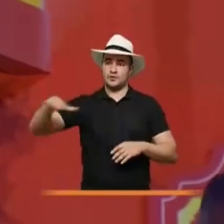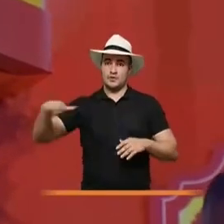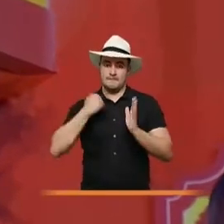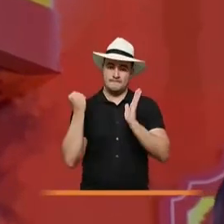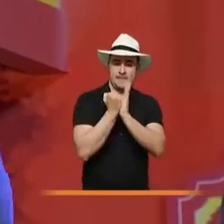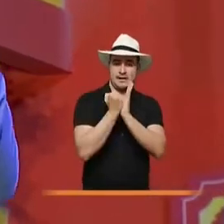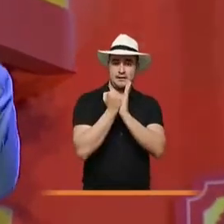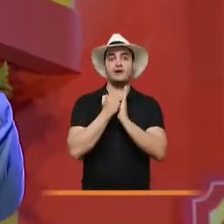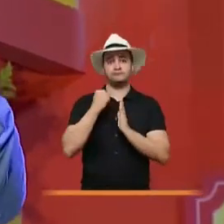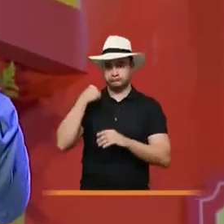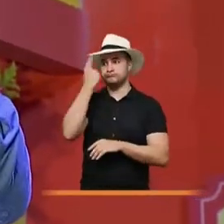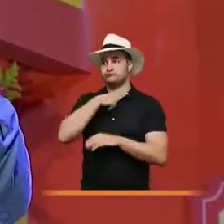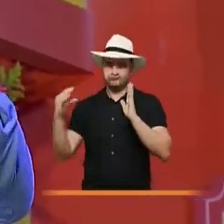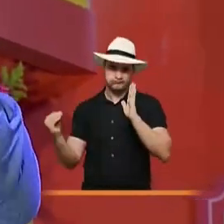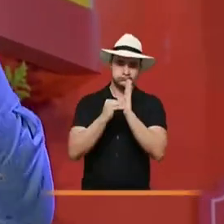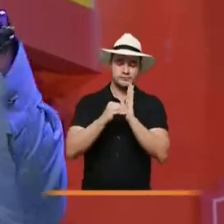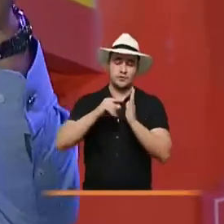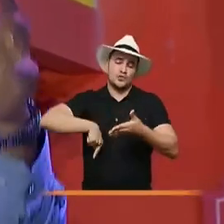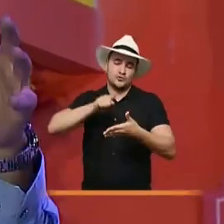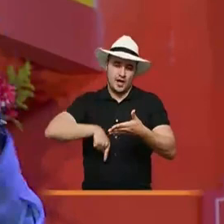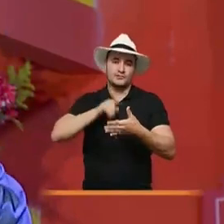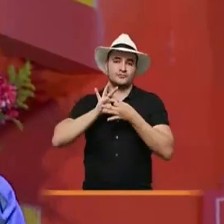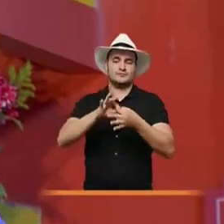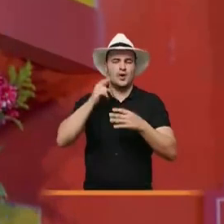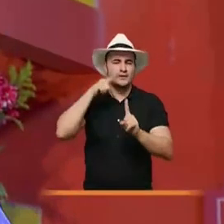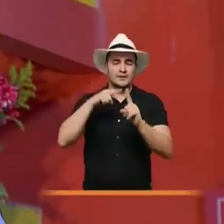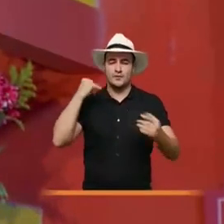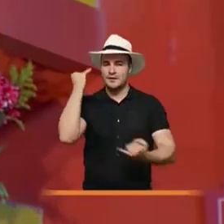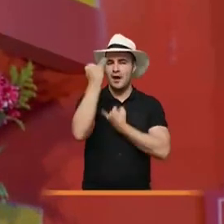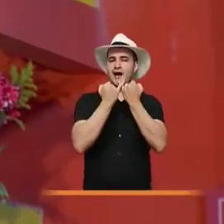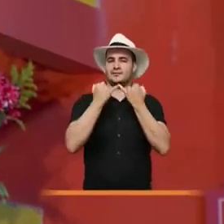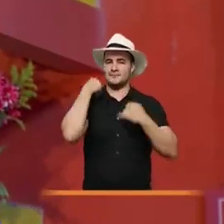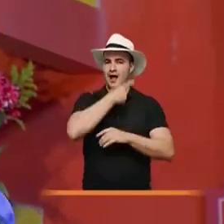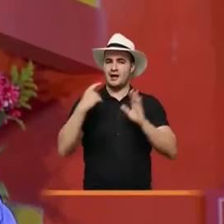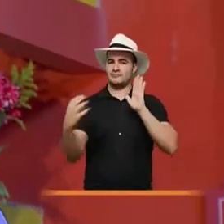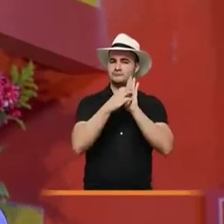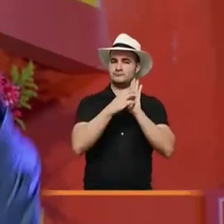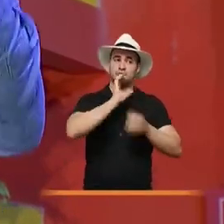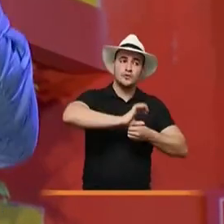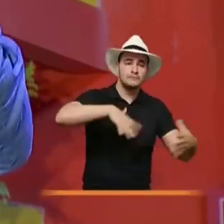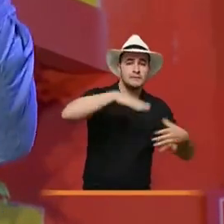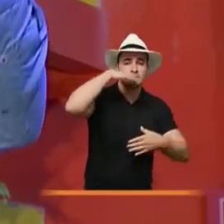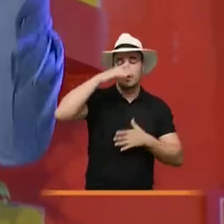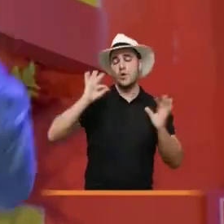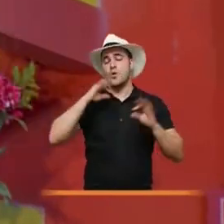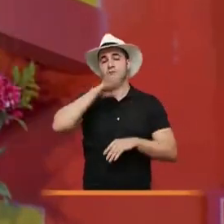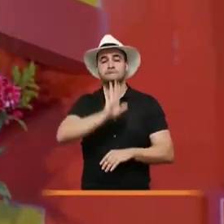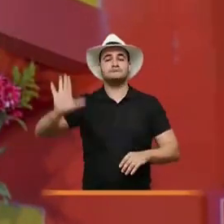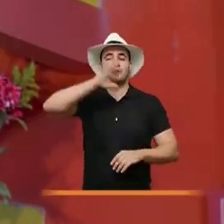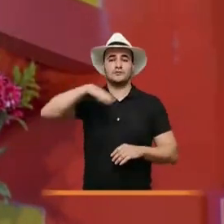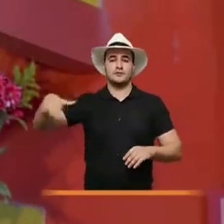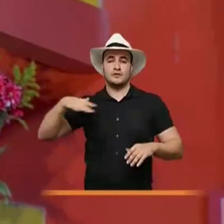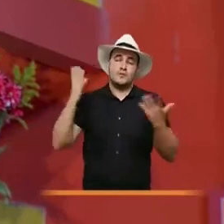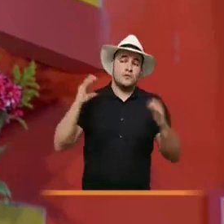y serán contratados para hacer imágenes de la ciudad y del departamento en diferentes eventos dentro y fuera